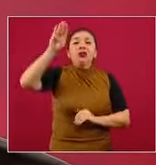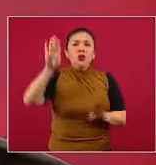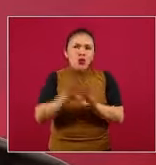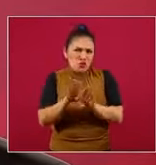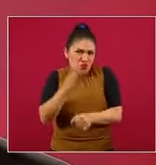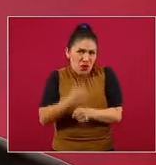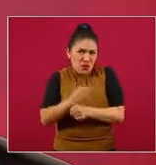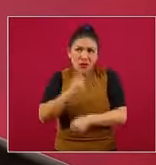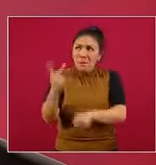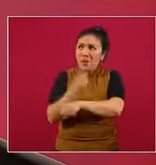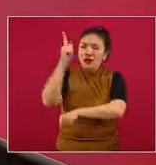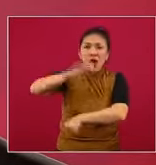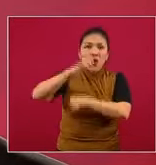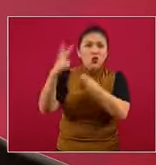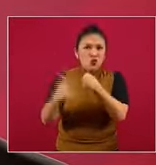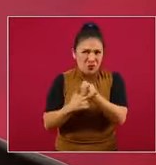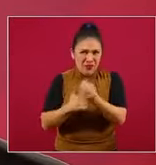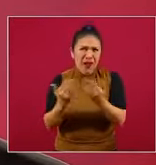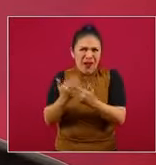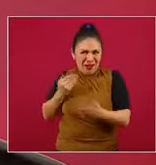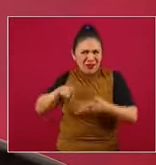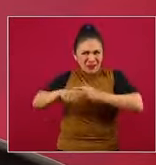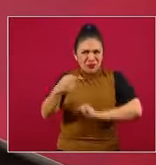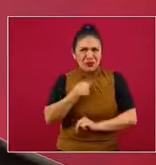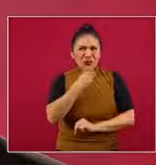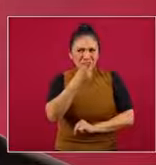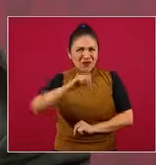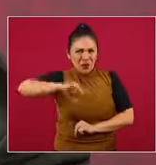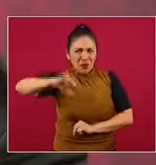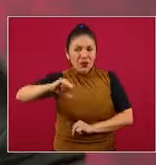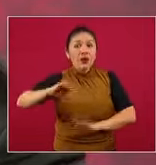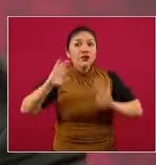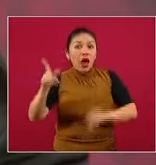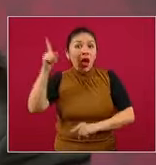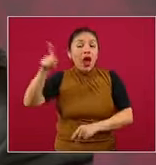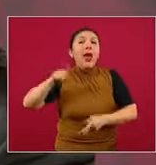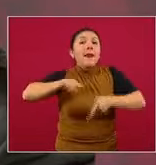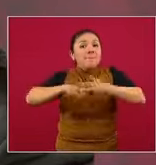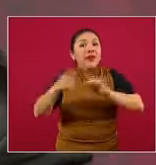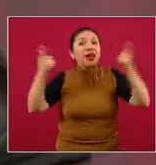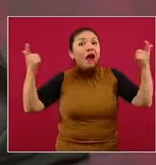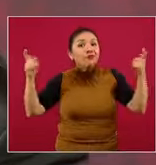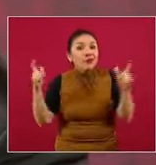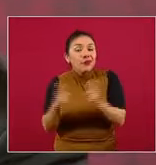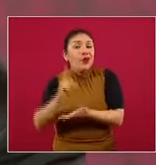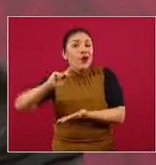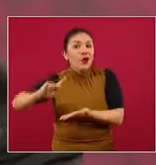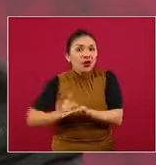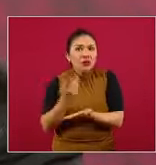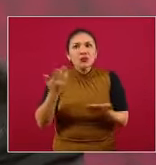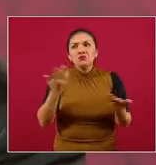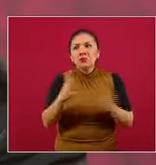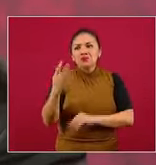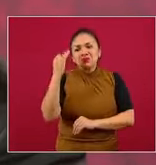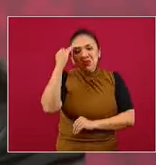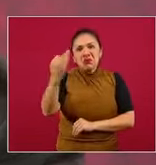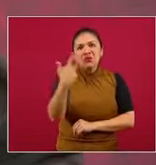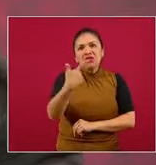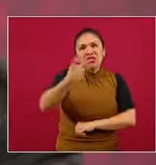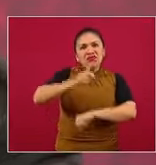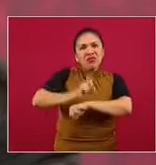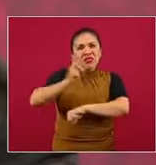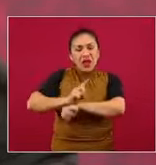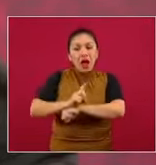de ocurrir en Europa. Como dije al inicio de la conferencia de hoy, ya están en una fase de descenso, en promedio de 7 días,